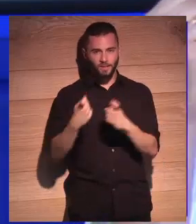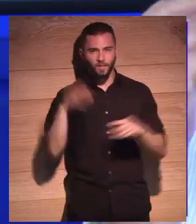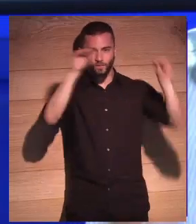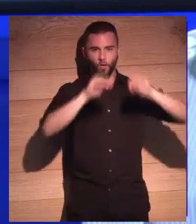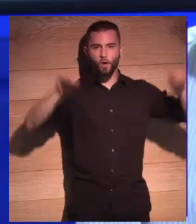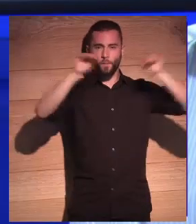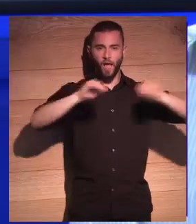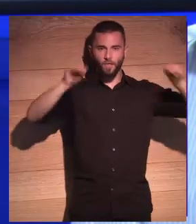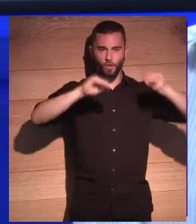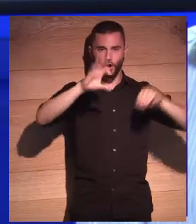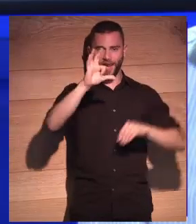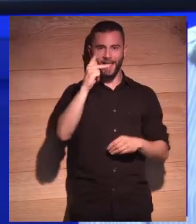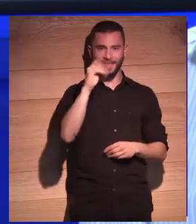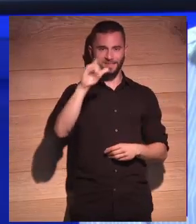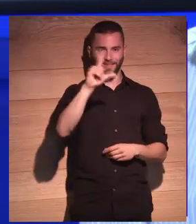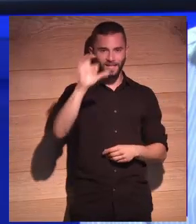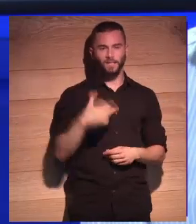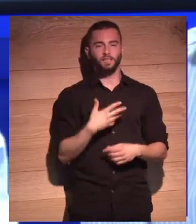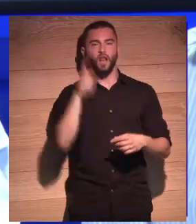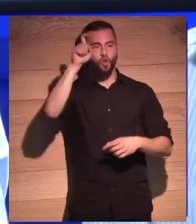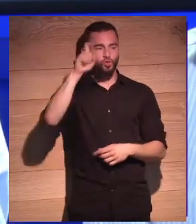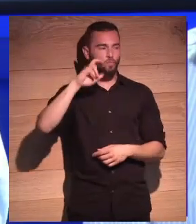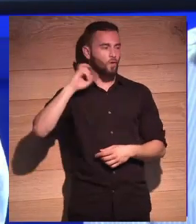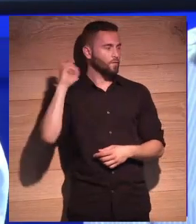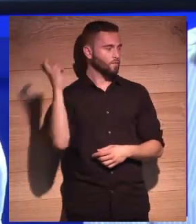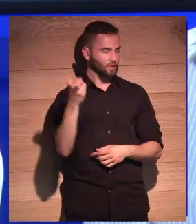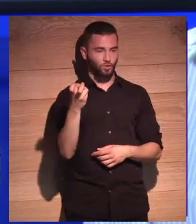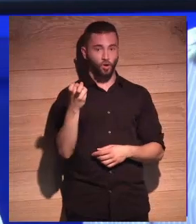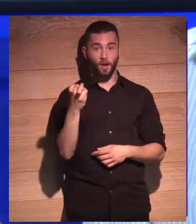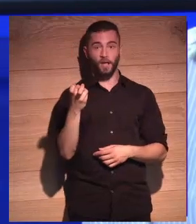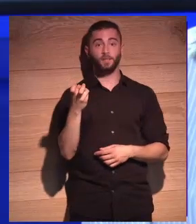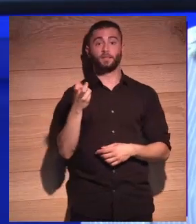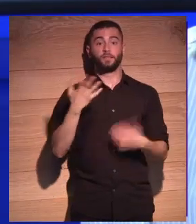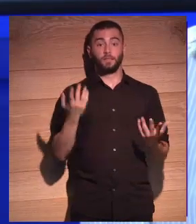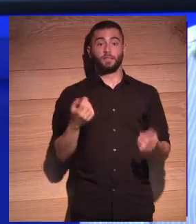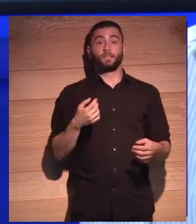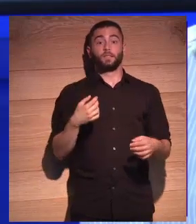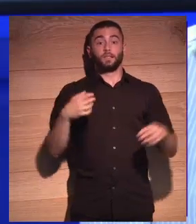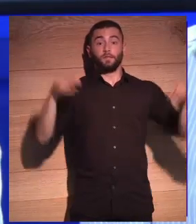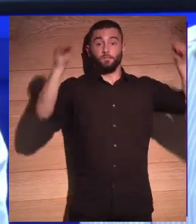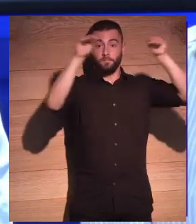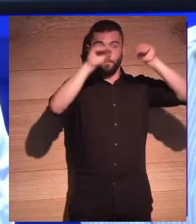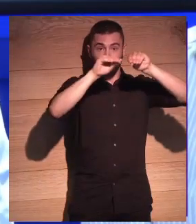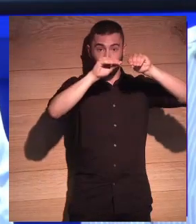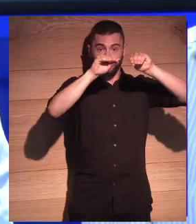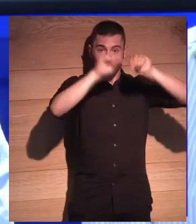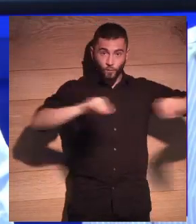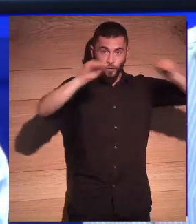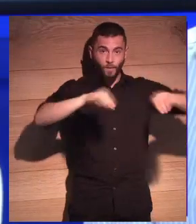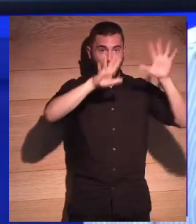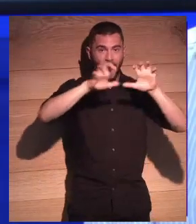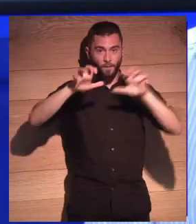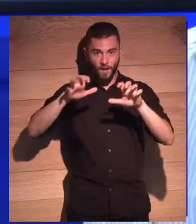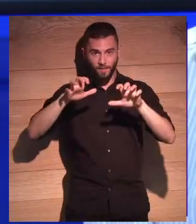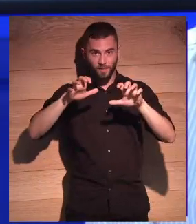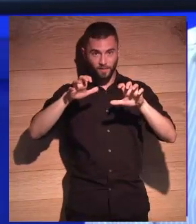formación, los skills de los profesores y aprender cómo tenemos que formarles para utilizar